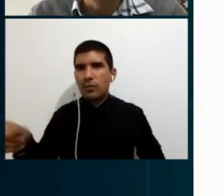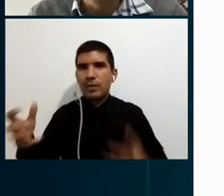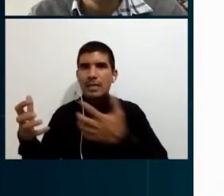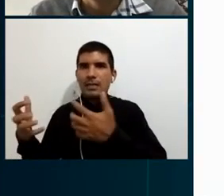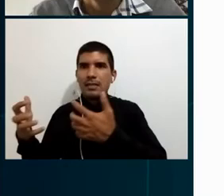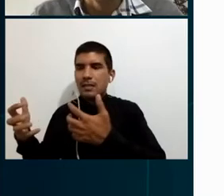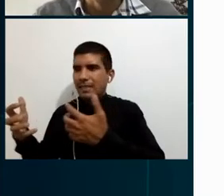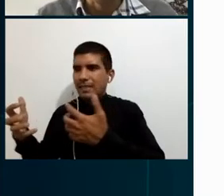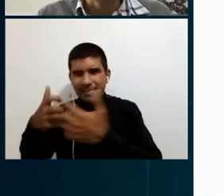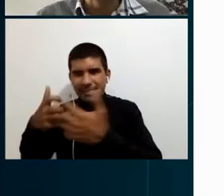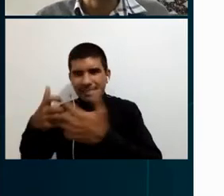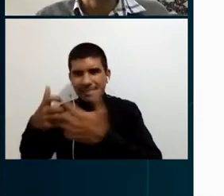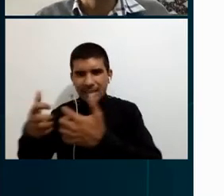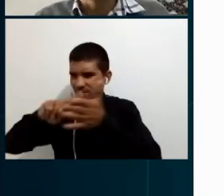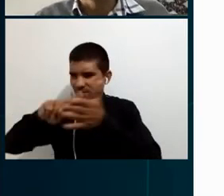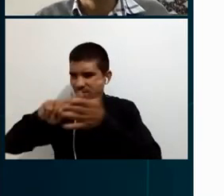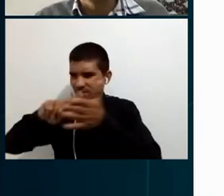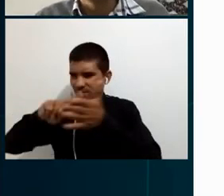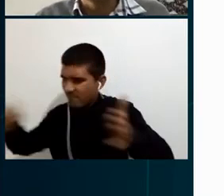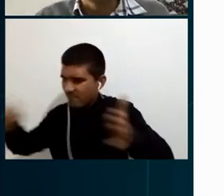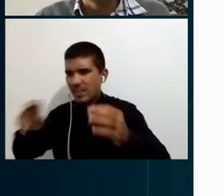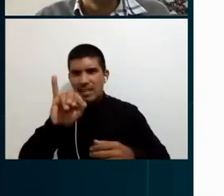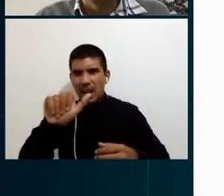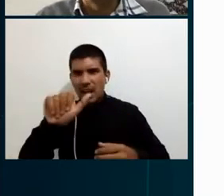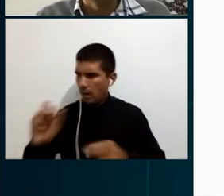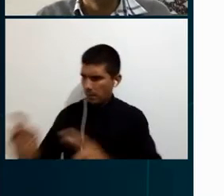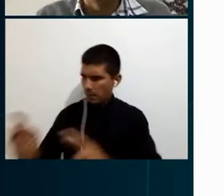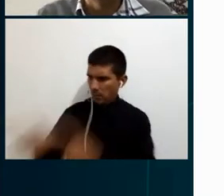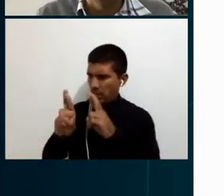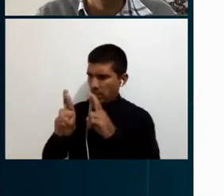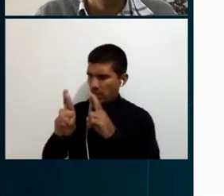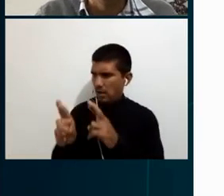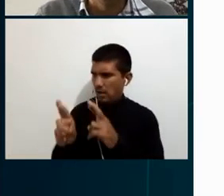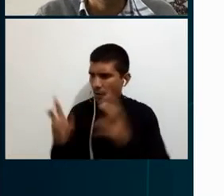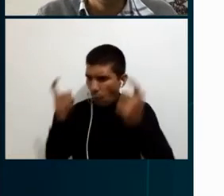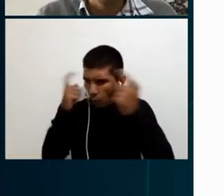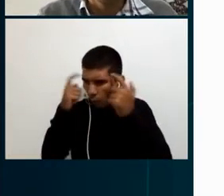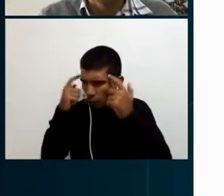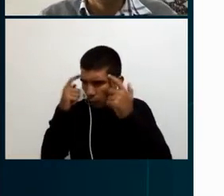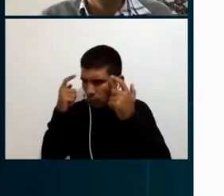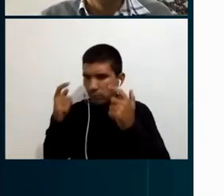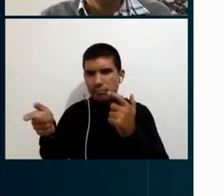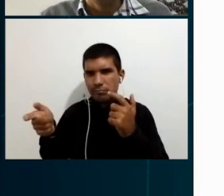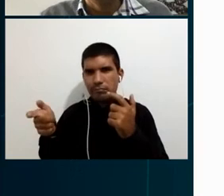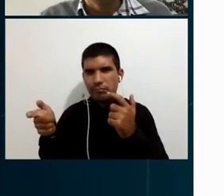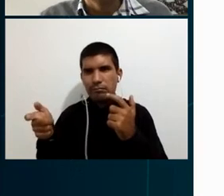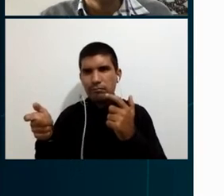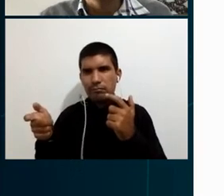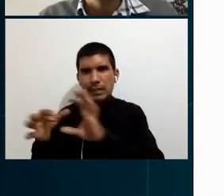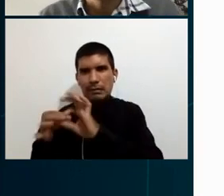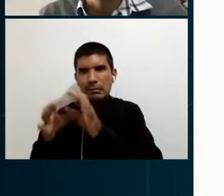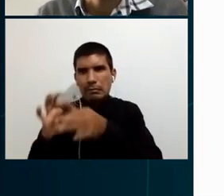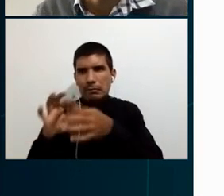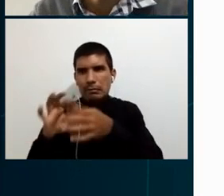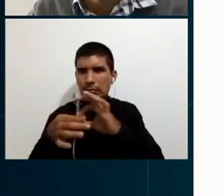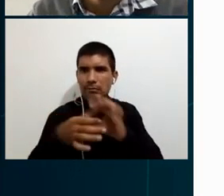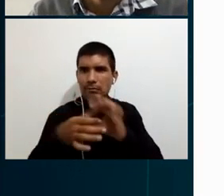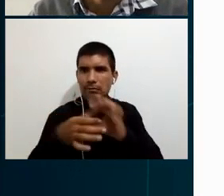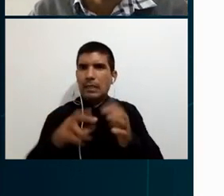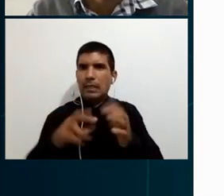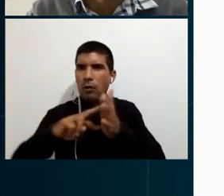hasta allá? ¿O mi línea de negocio sí se presta para esa parte de litigar? ¿O mi línea de negocio es